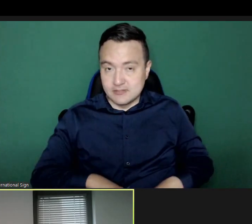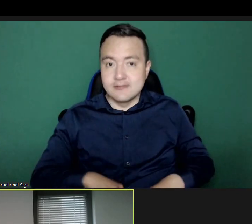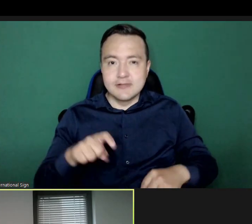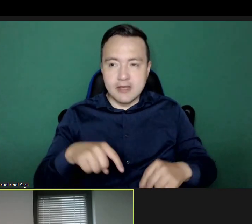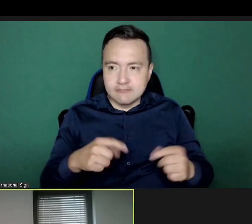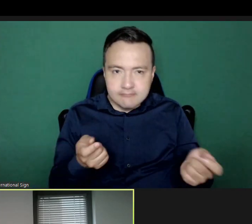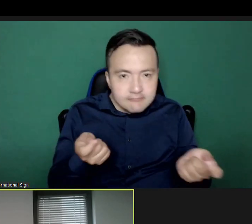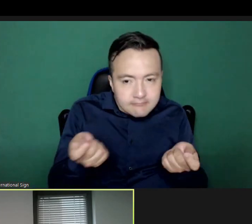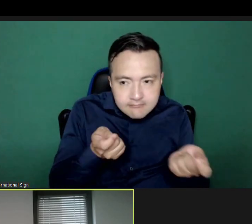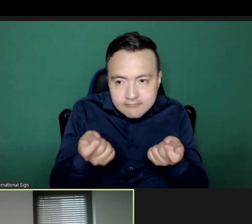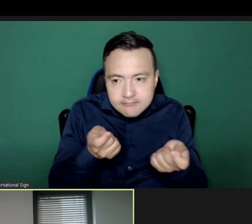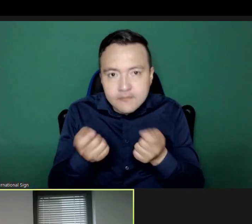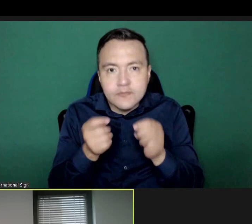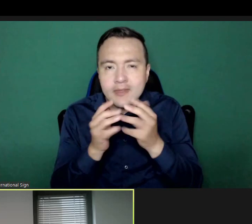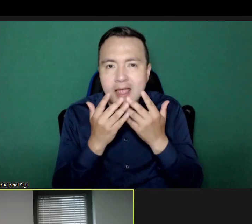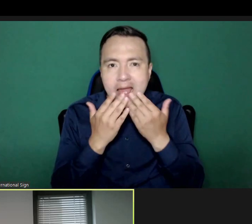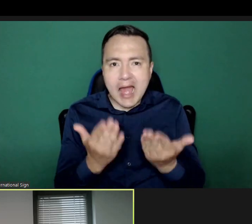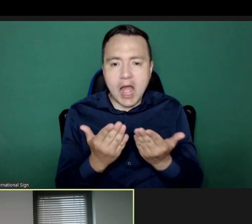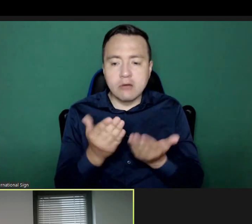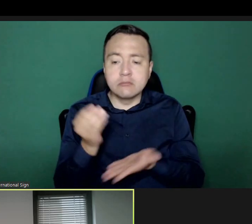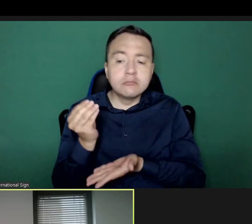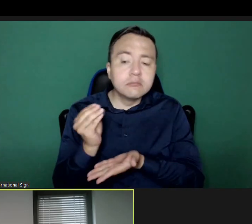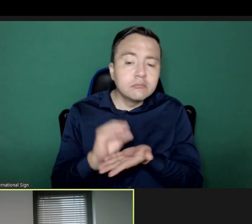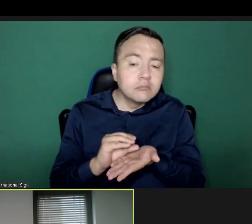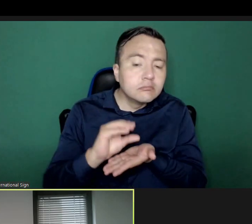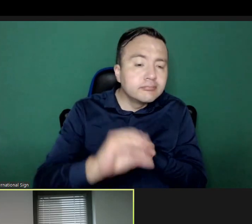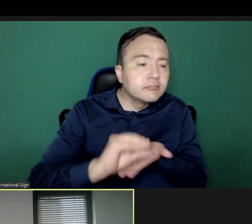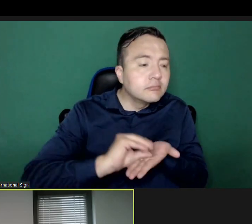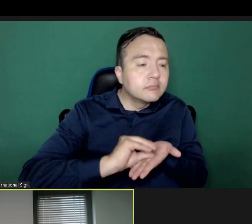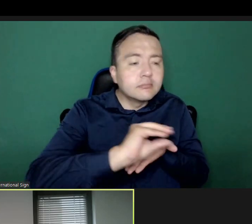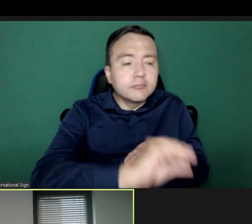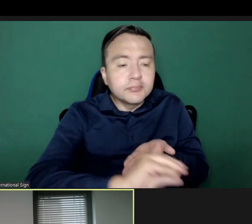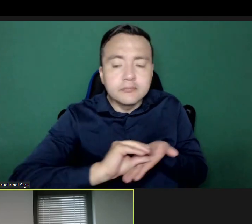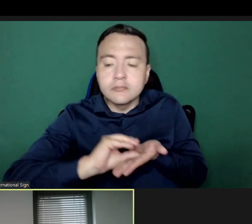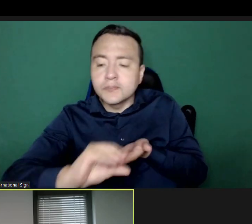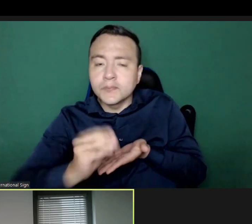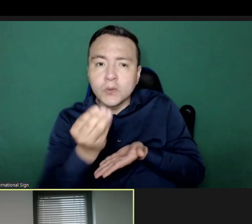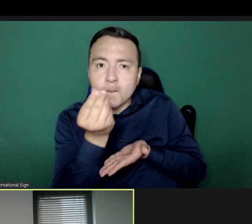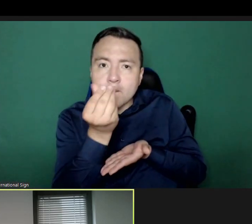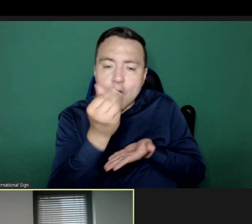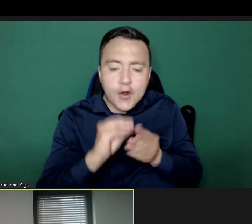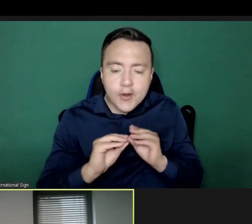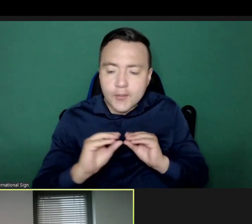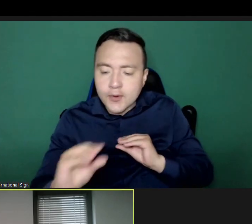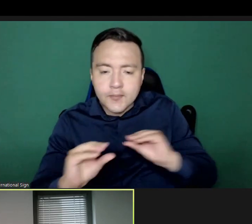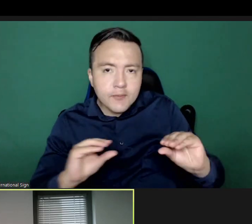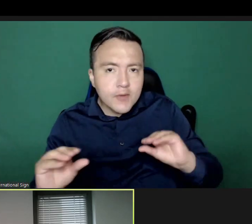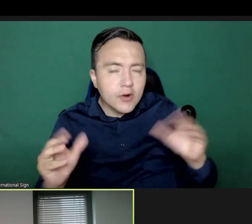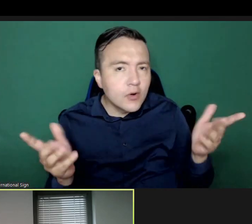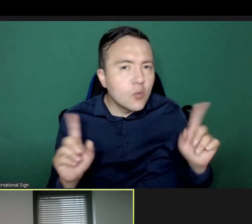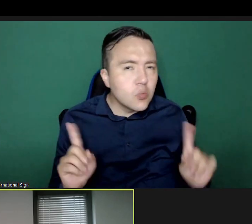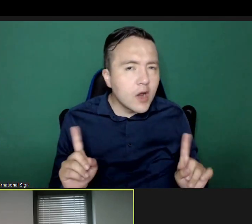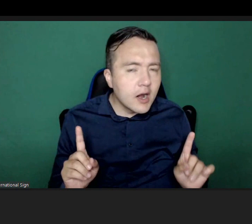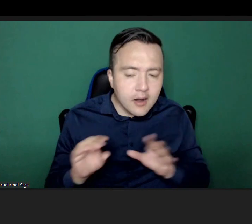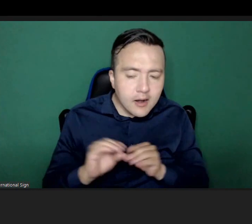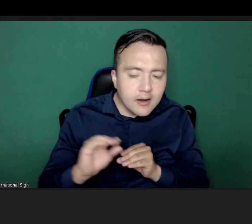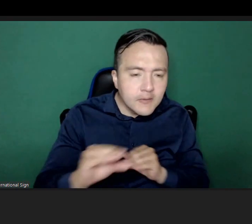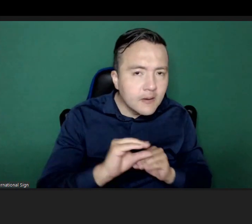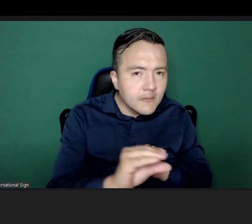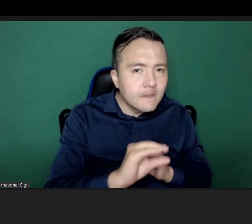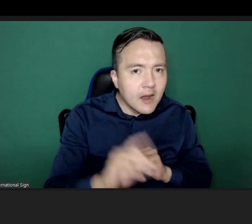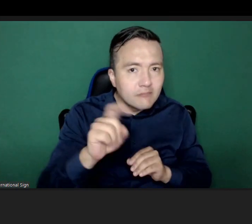muy, muy específico por el país y casi de región o provincia o estado dentro de los países grandes federales.